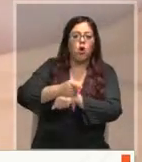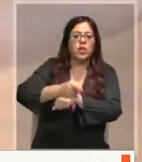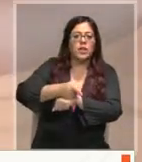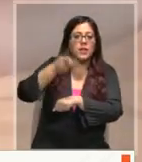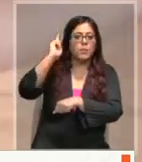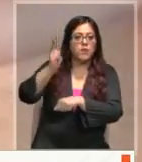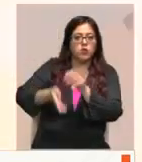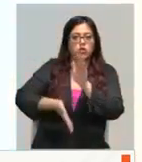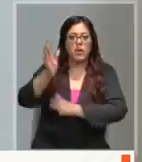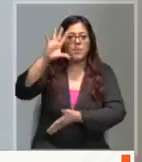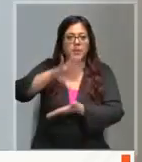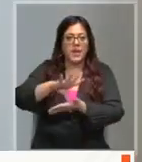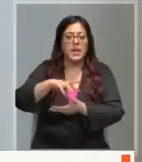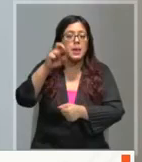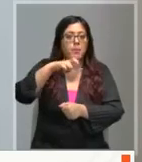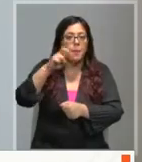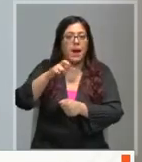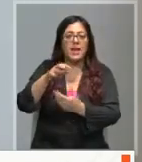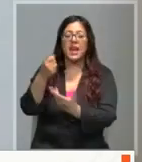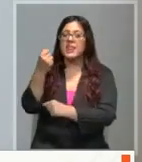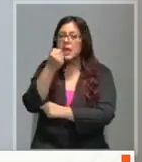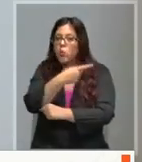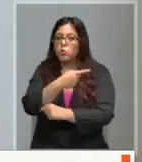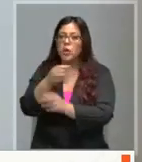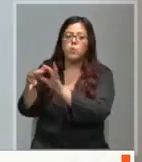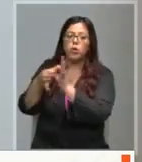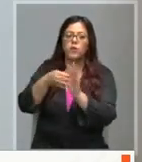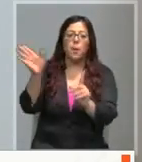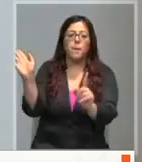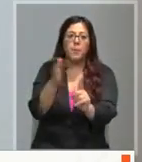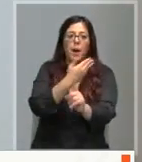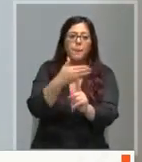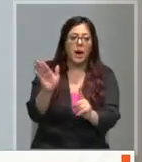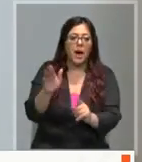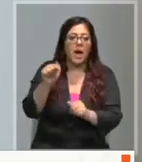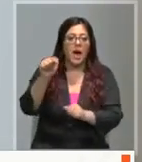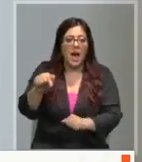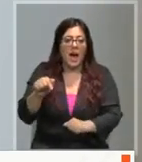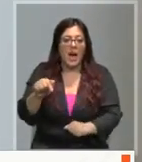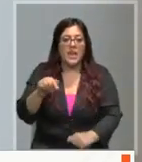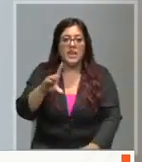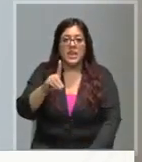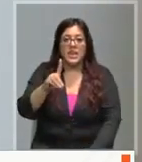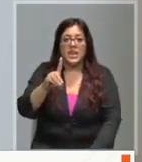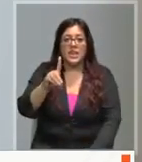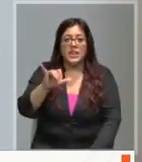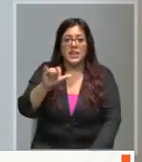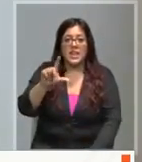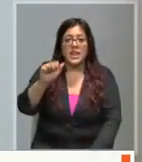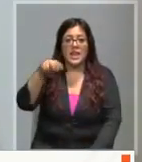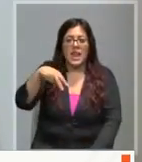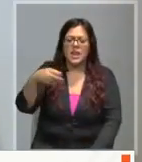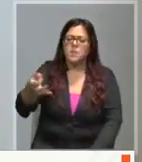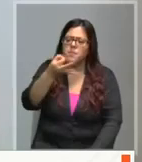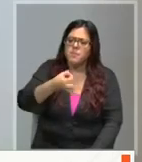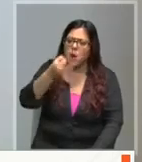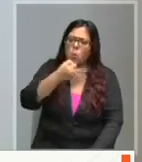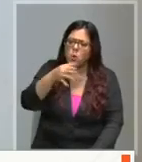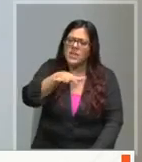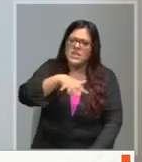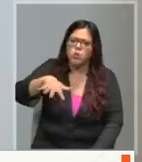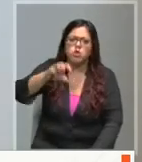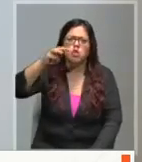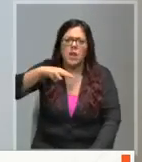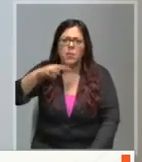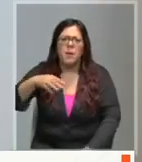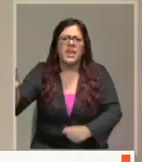por maltratos. Dylan empezó a hablar y me contó de algunas situaciones con la madre, que lo pegaba